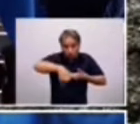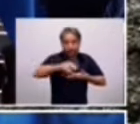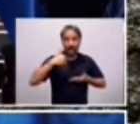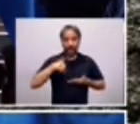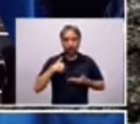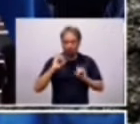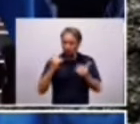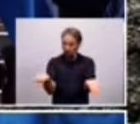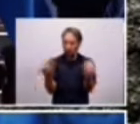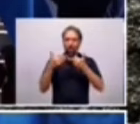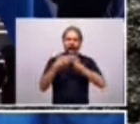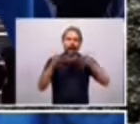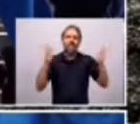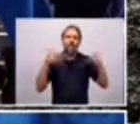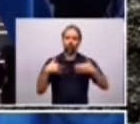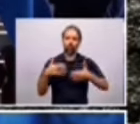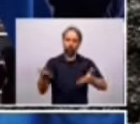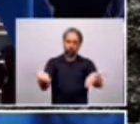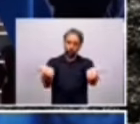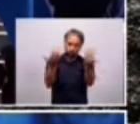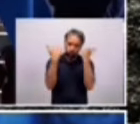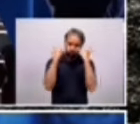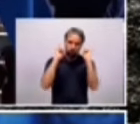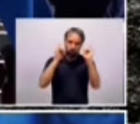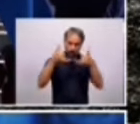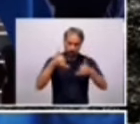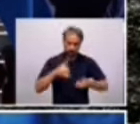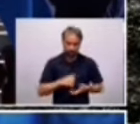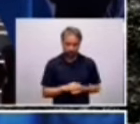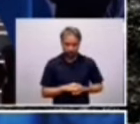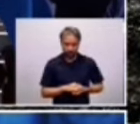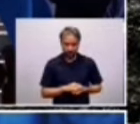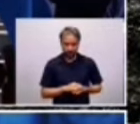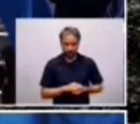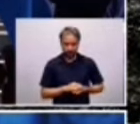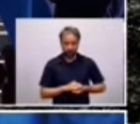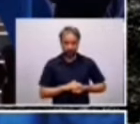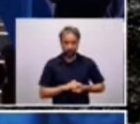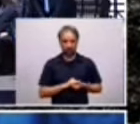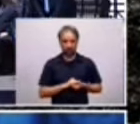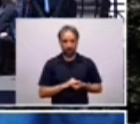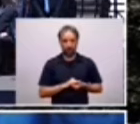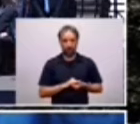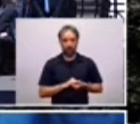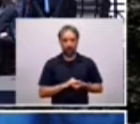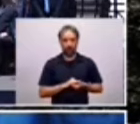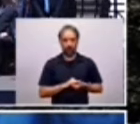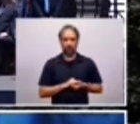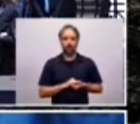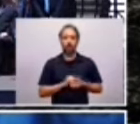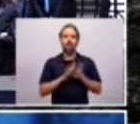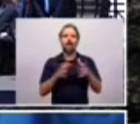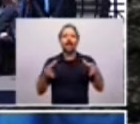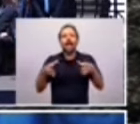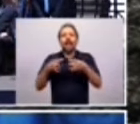O sea, esas reformas no existen. Pero la Constitución hoy se queda, es la del 94. No existe, bueno, otra Constitución. Pero no es la, pero no es la que se menciona. Es